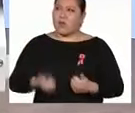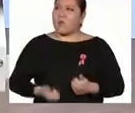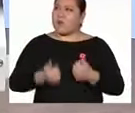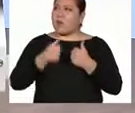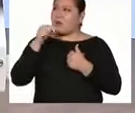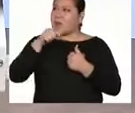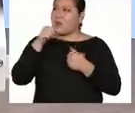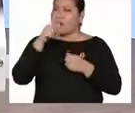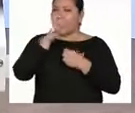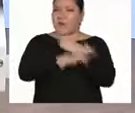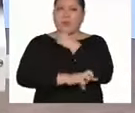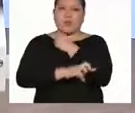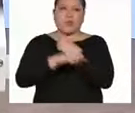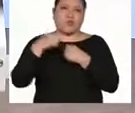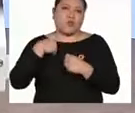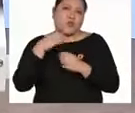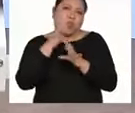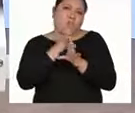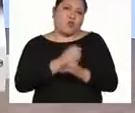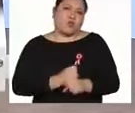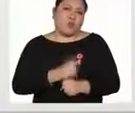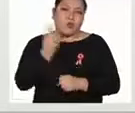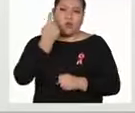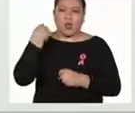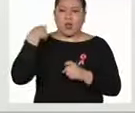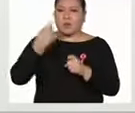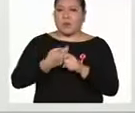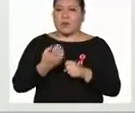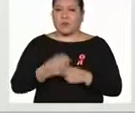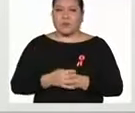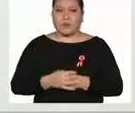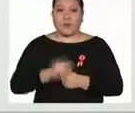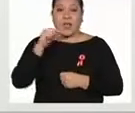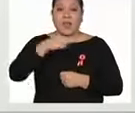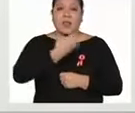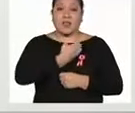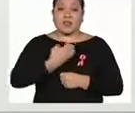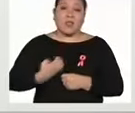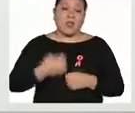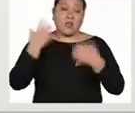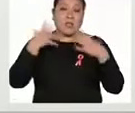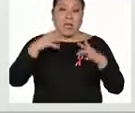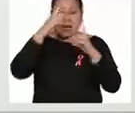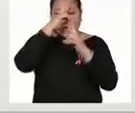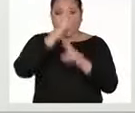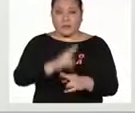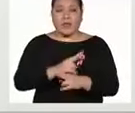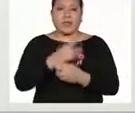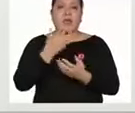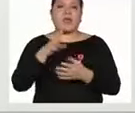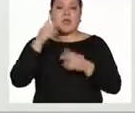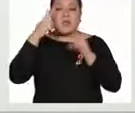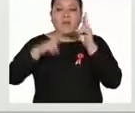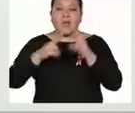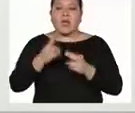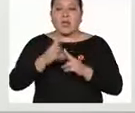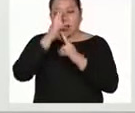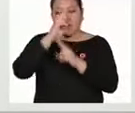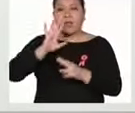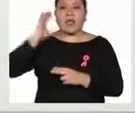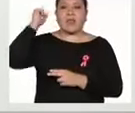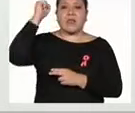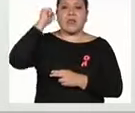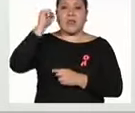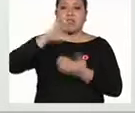país. Estoy acostumbrada solo al español. El Estado ya viene respetando y garantizando derechos de